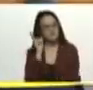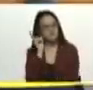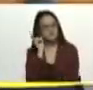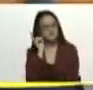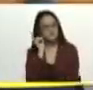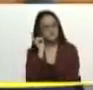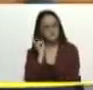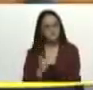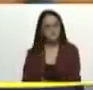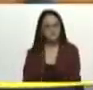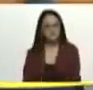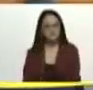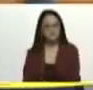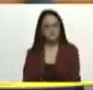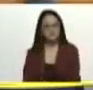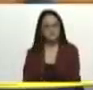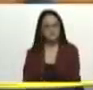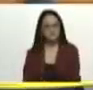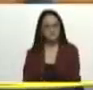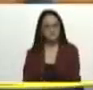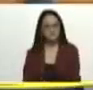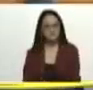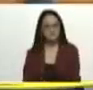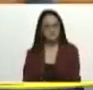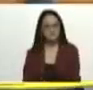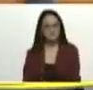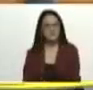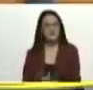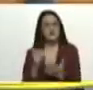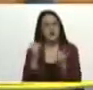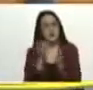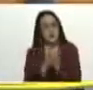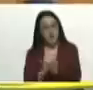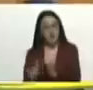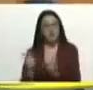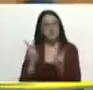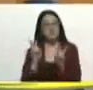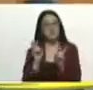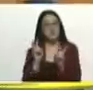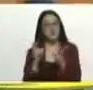transitar. Hoy se abre una nueva época en las relaciones